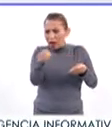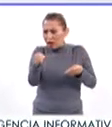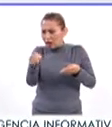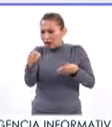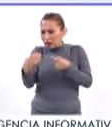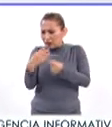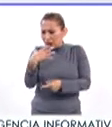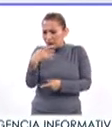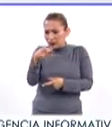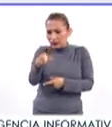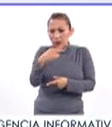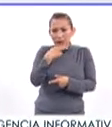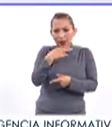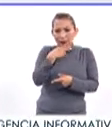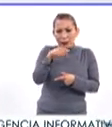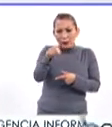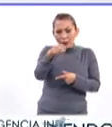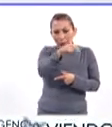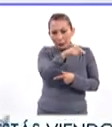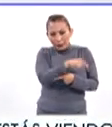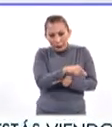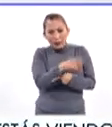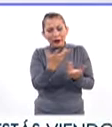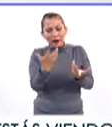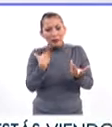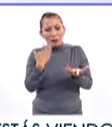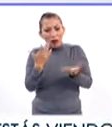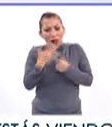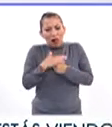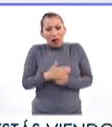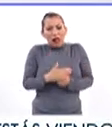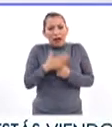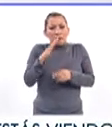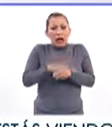está impactando y que lo están utilizando y que de alguna manera nos está